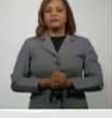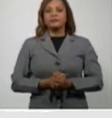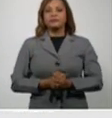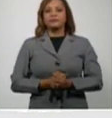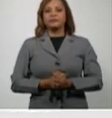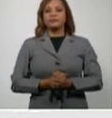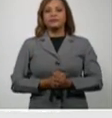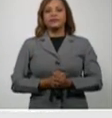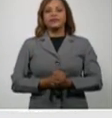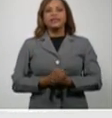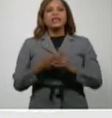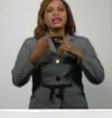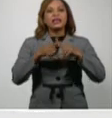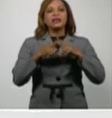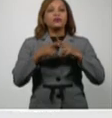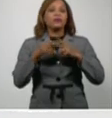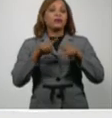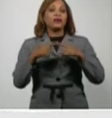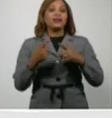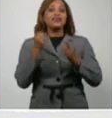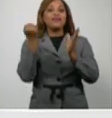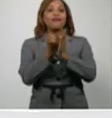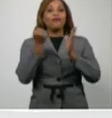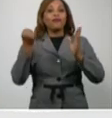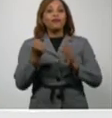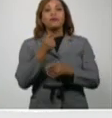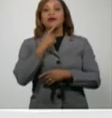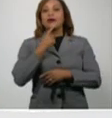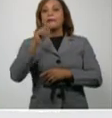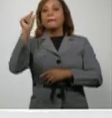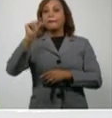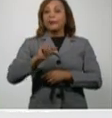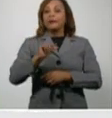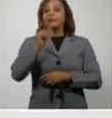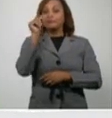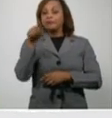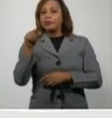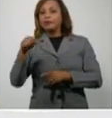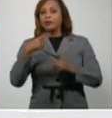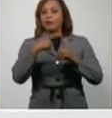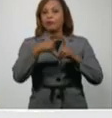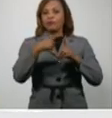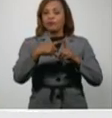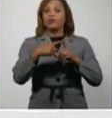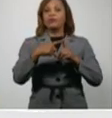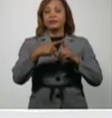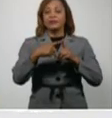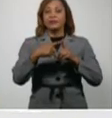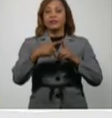va a resolver que se confirmen cada vez menos casos, que cada vez sea